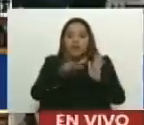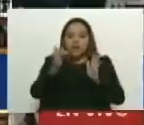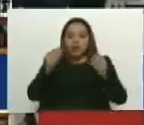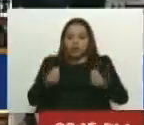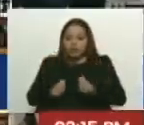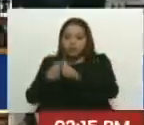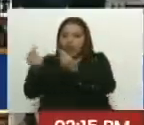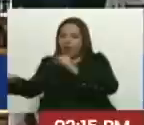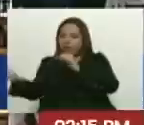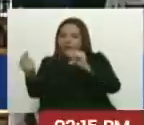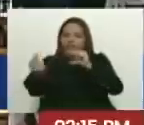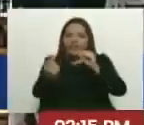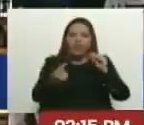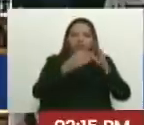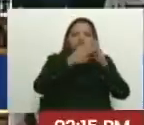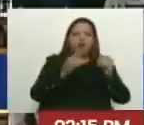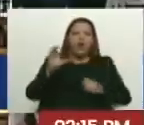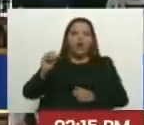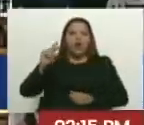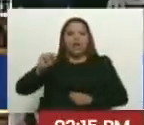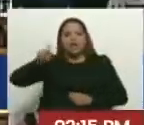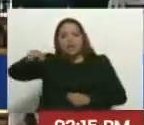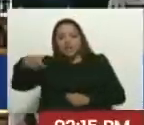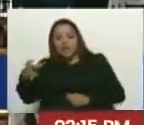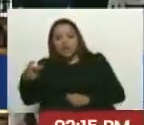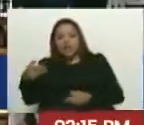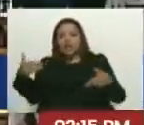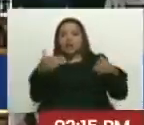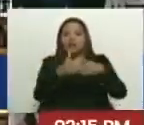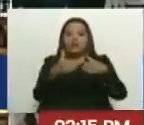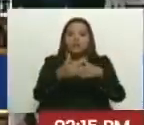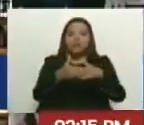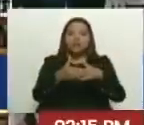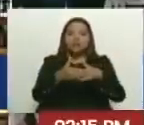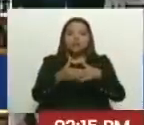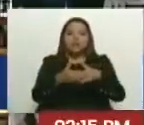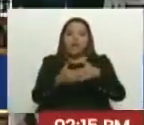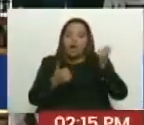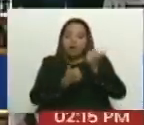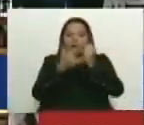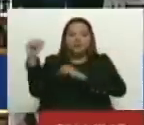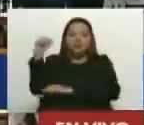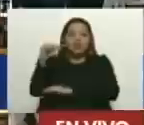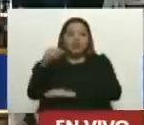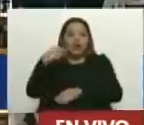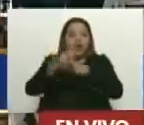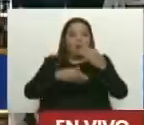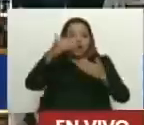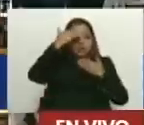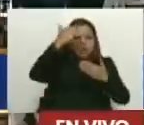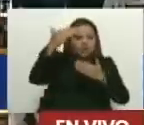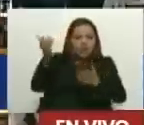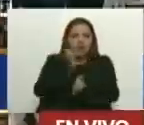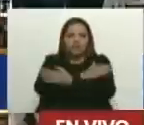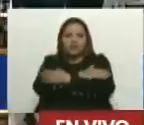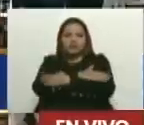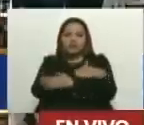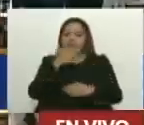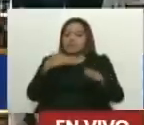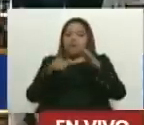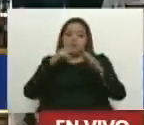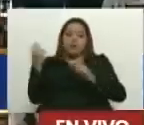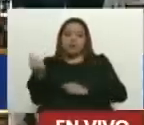en su debate por todas las ONG, organizaciones, a quien le envío un saludo, un abrazo fraterno y el mensaje de que no están solas.